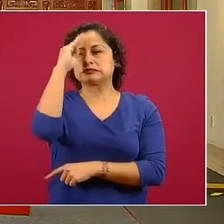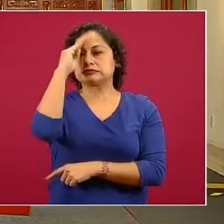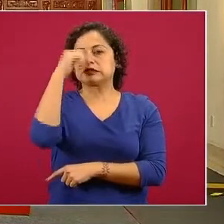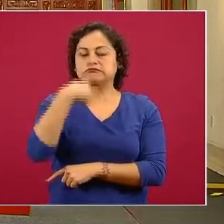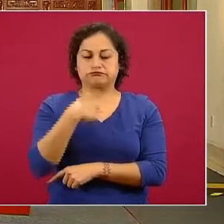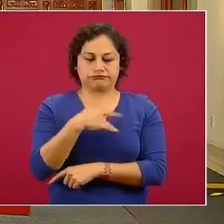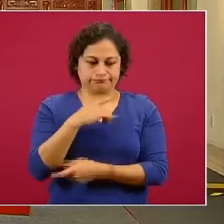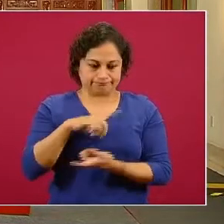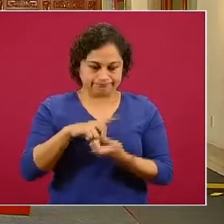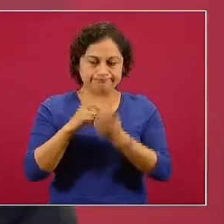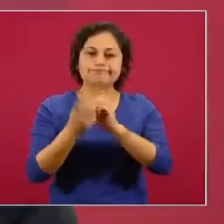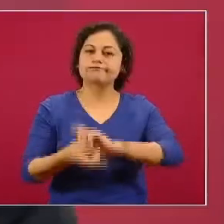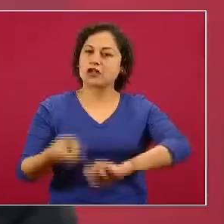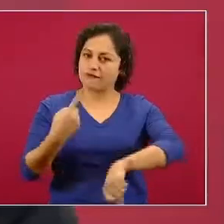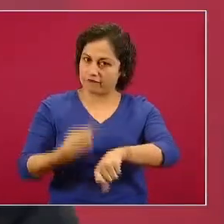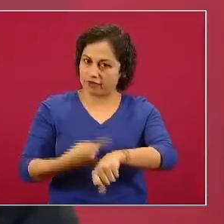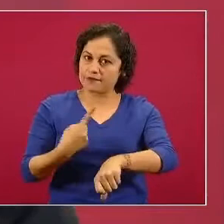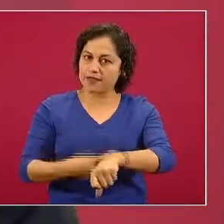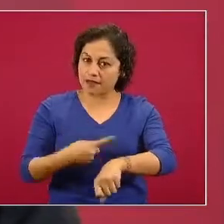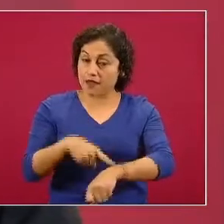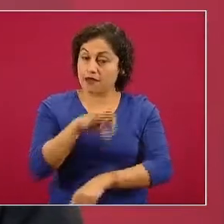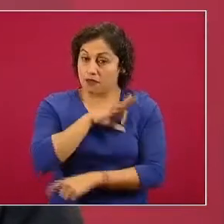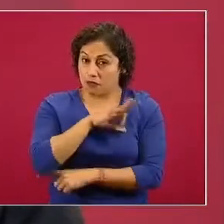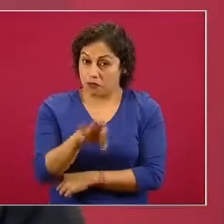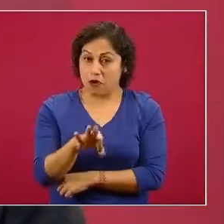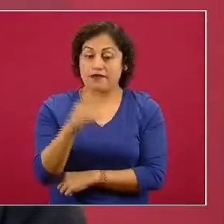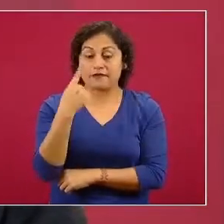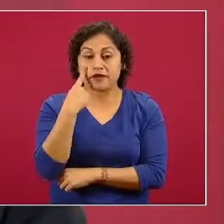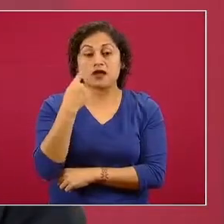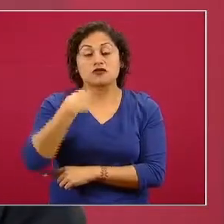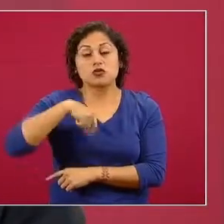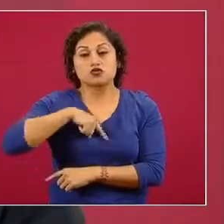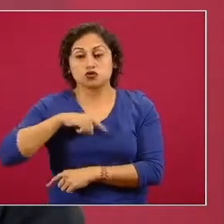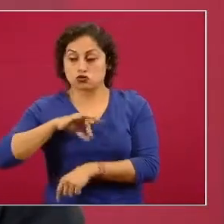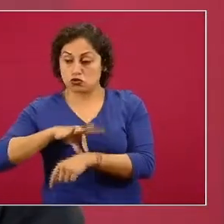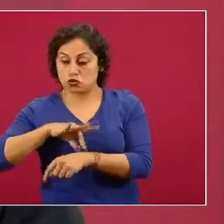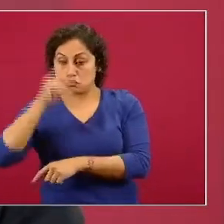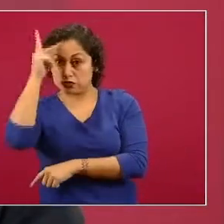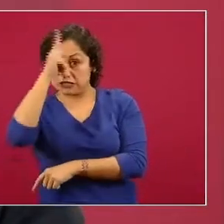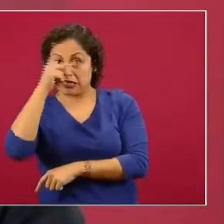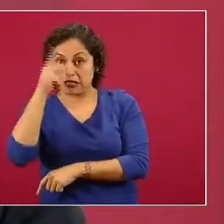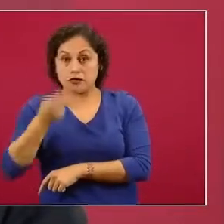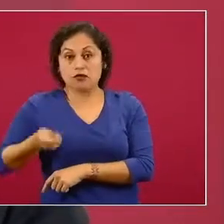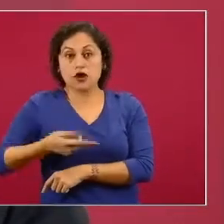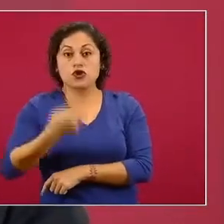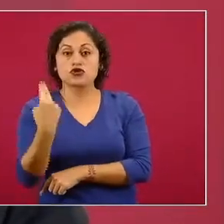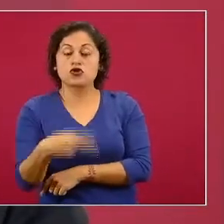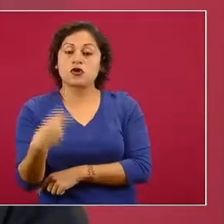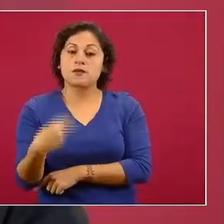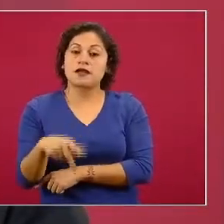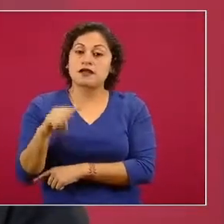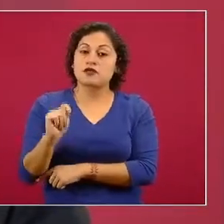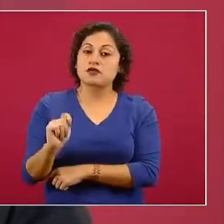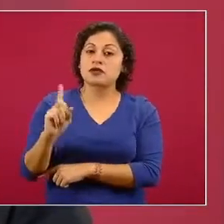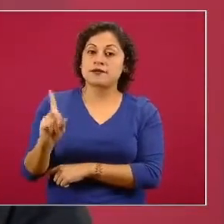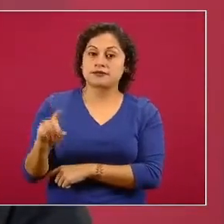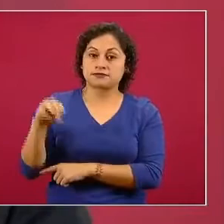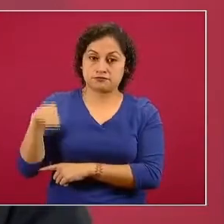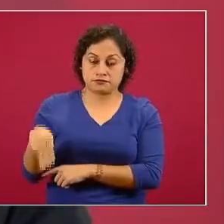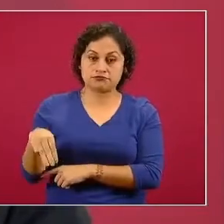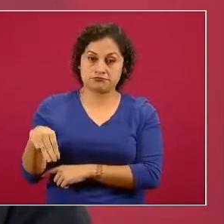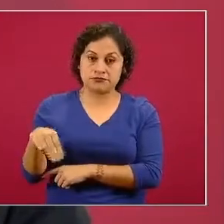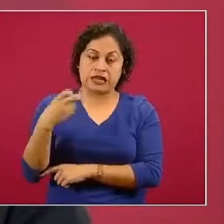depresión propiamente hablando, lo que le llamamos en psiquiatría el trastorno depresivo mayor.